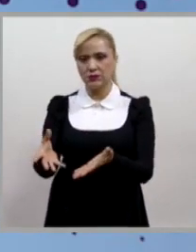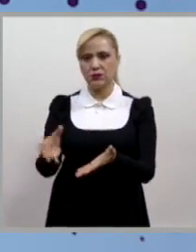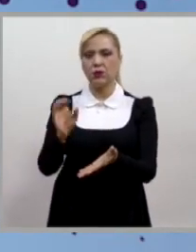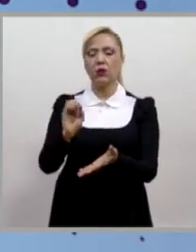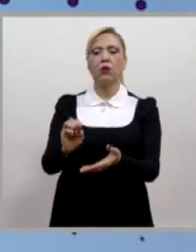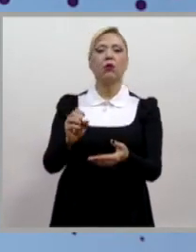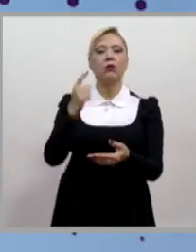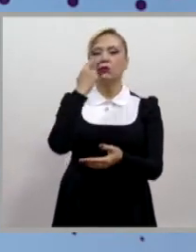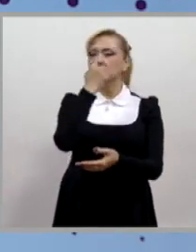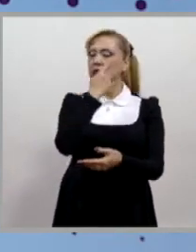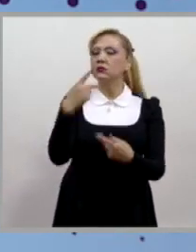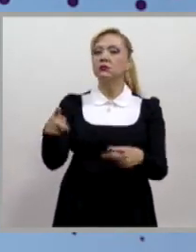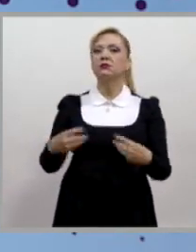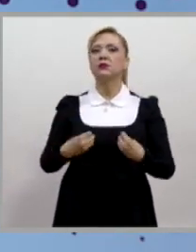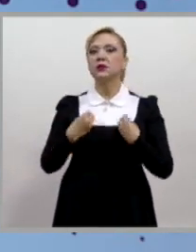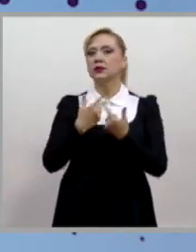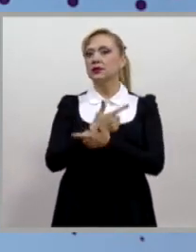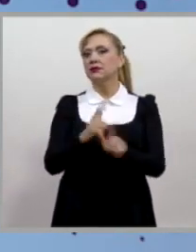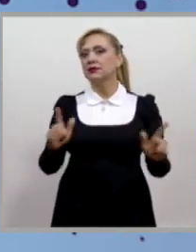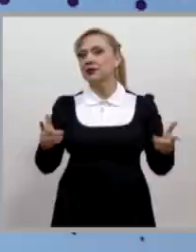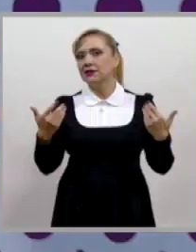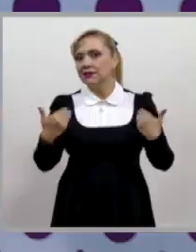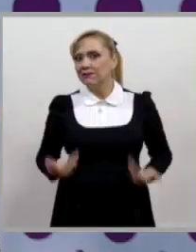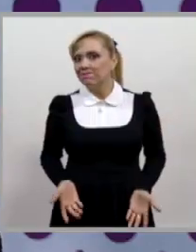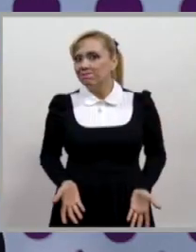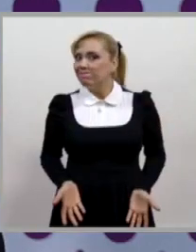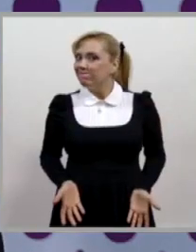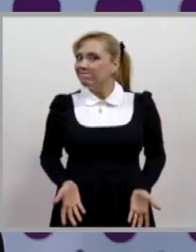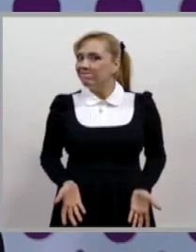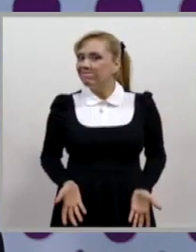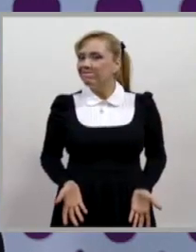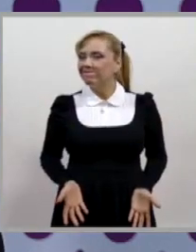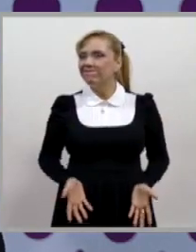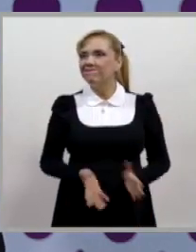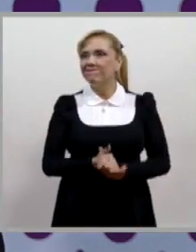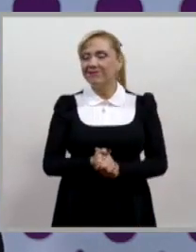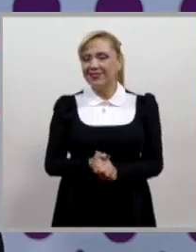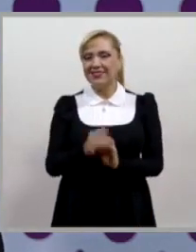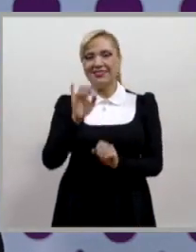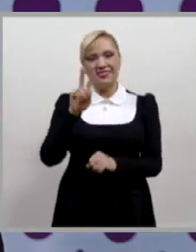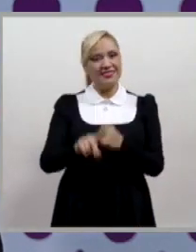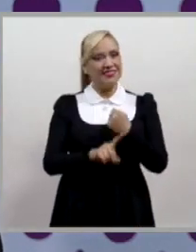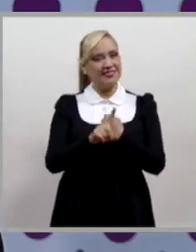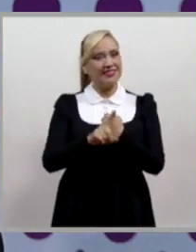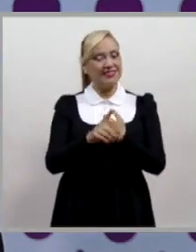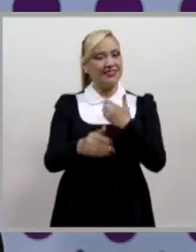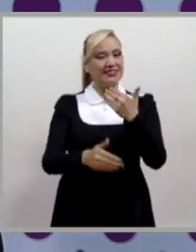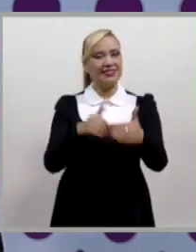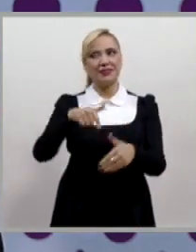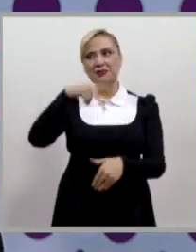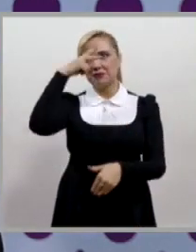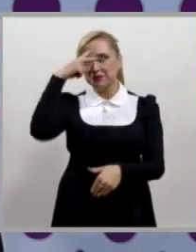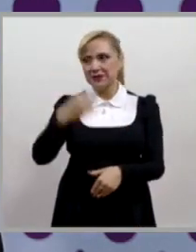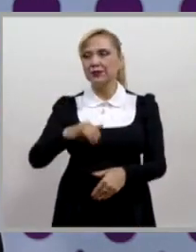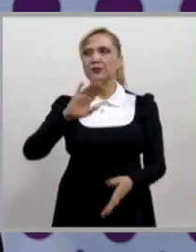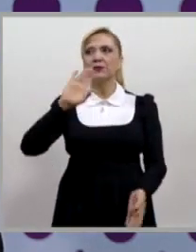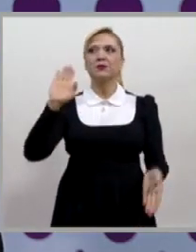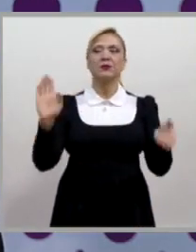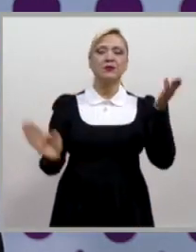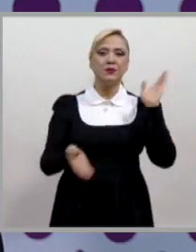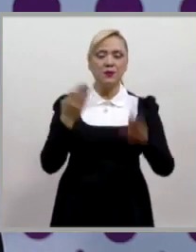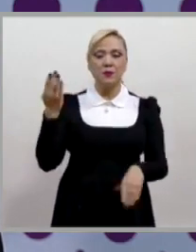la personalidad. Pues bueno, estamos hablando sobre los retos, los desafíos de la agenda judicial del siglo XXI, no solo en México, sino en el